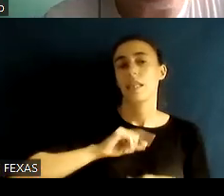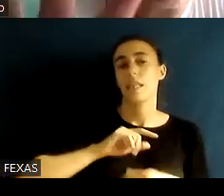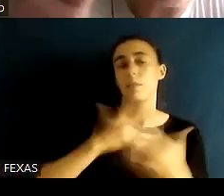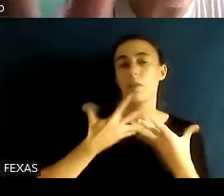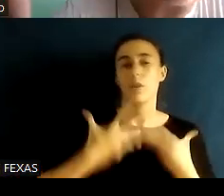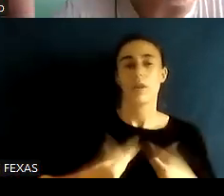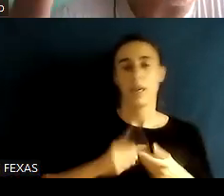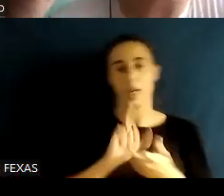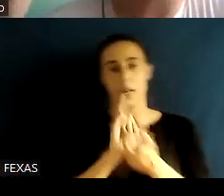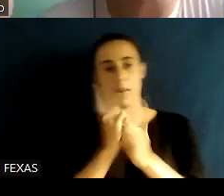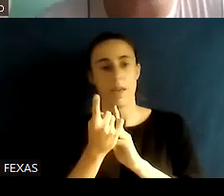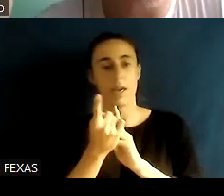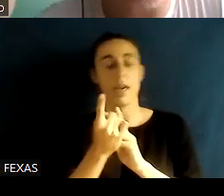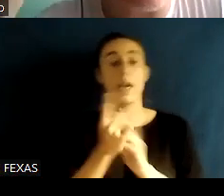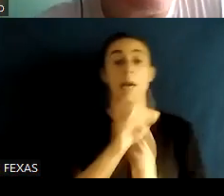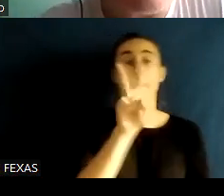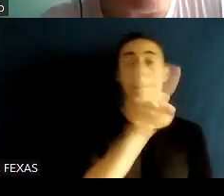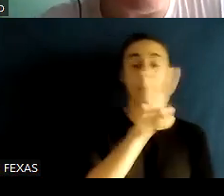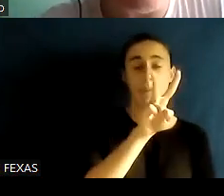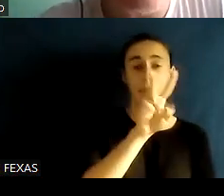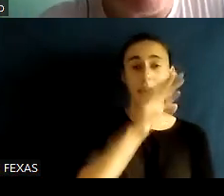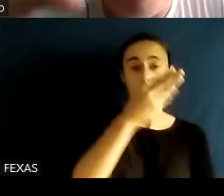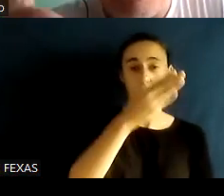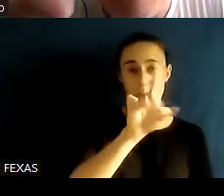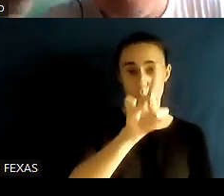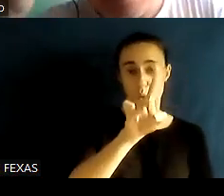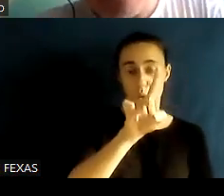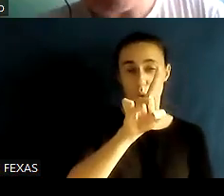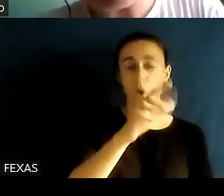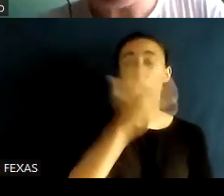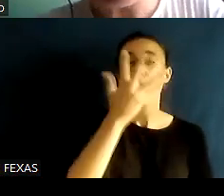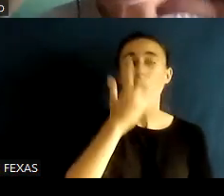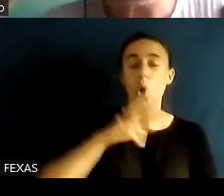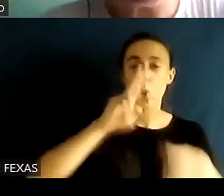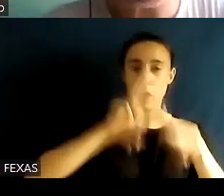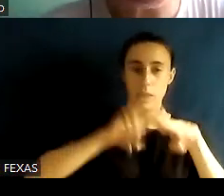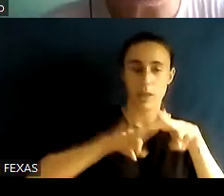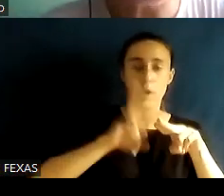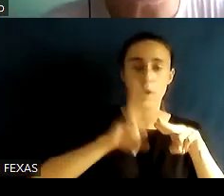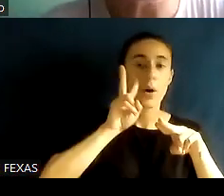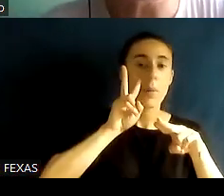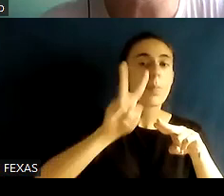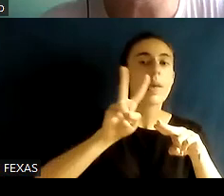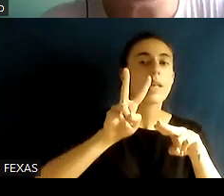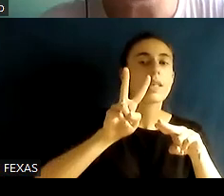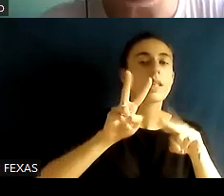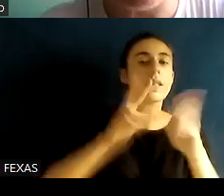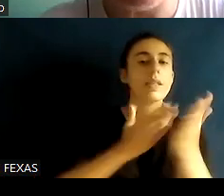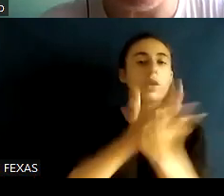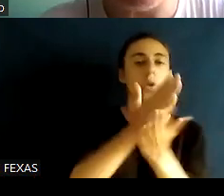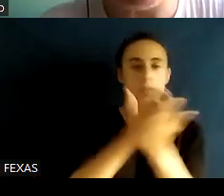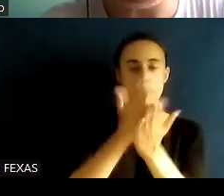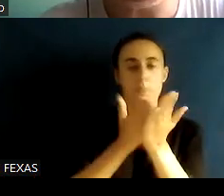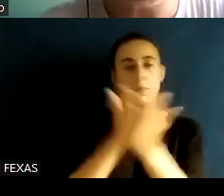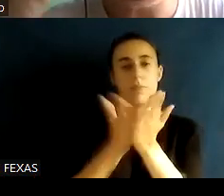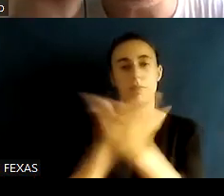B1, os he puesto así en negrita lo que tiene que ver, o sea, veréis en cada una de las fichas, veréis todas las funciones que tienen atribuidas